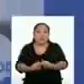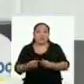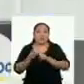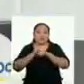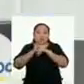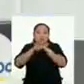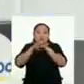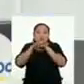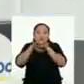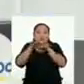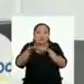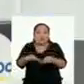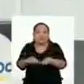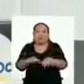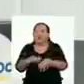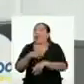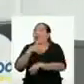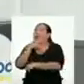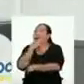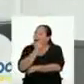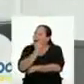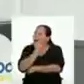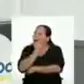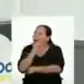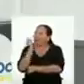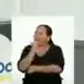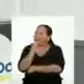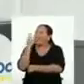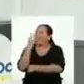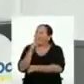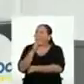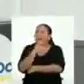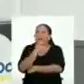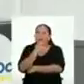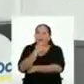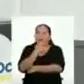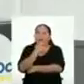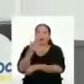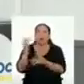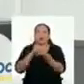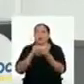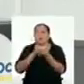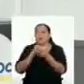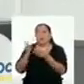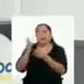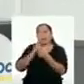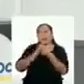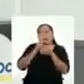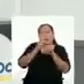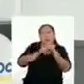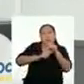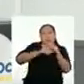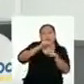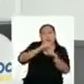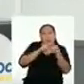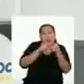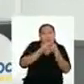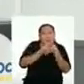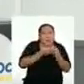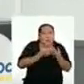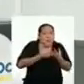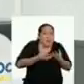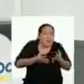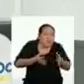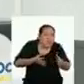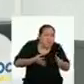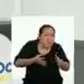Sí. Ah, ya veo. Y regresando a la bicicleta perdida, para el